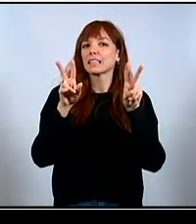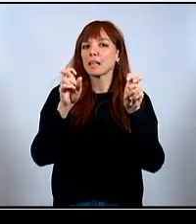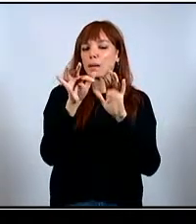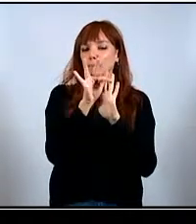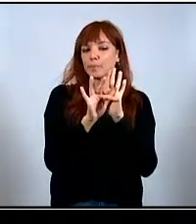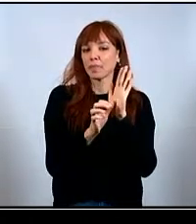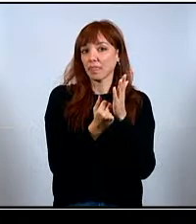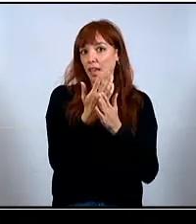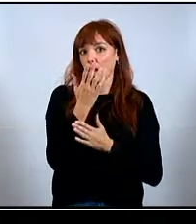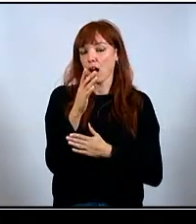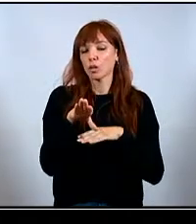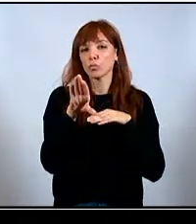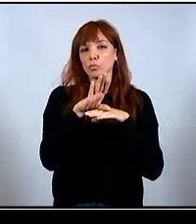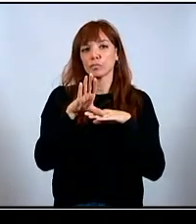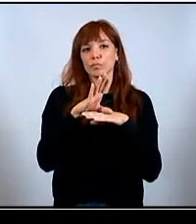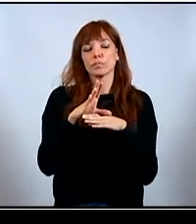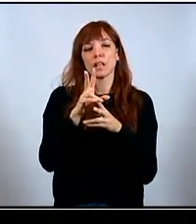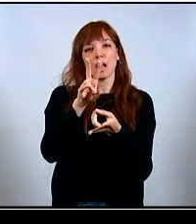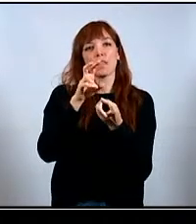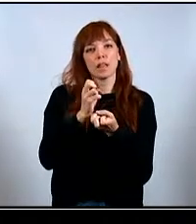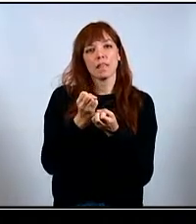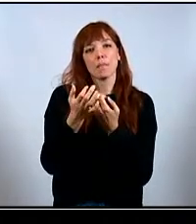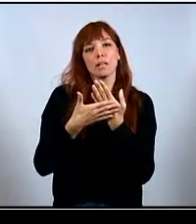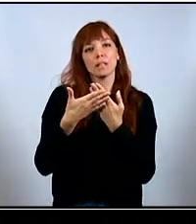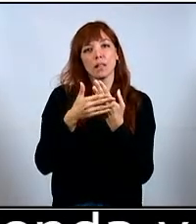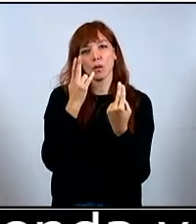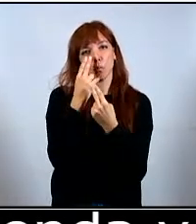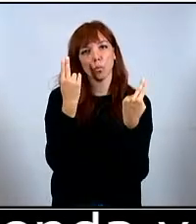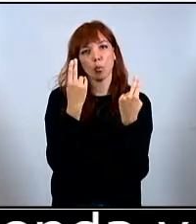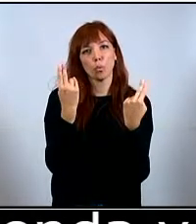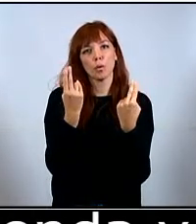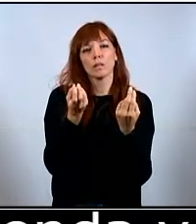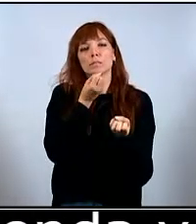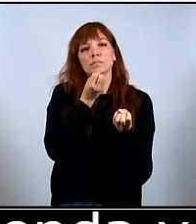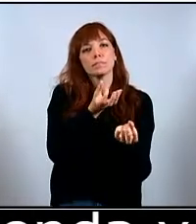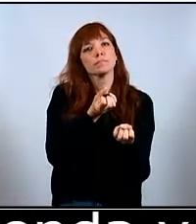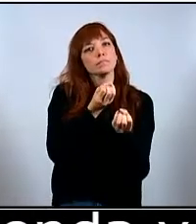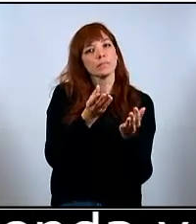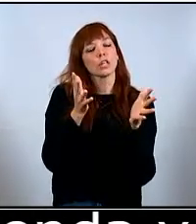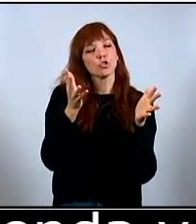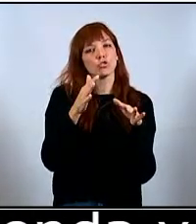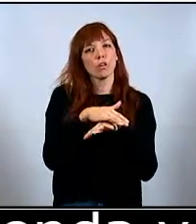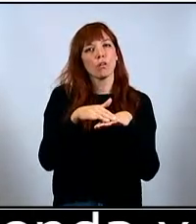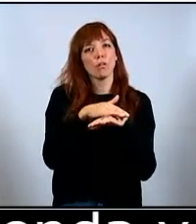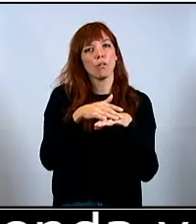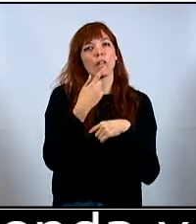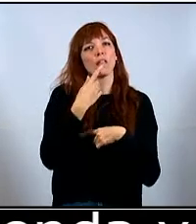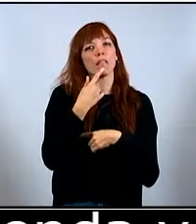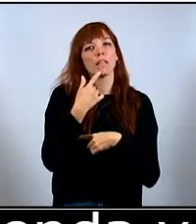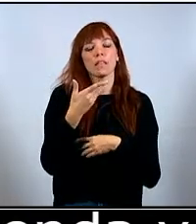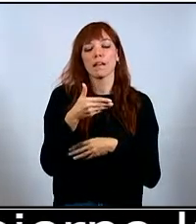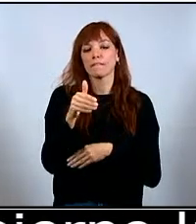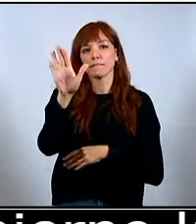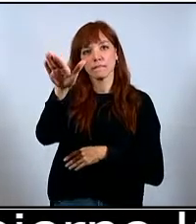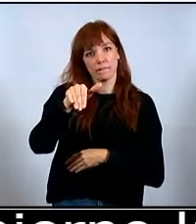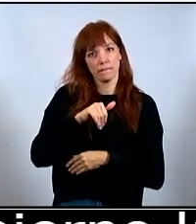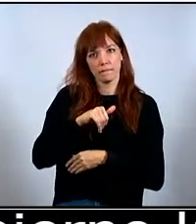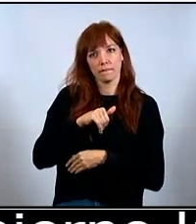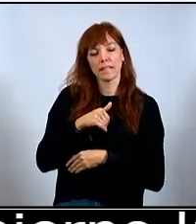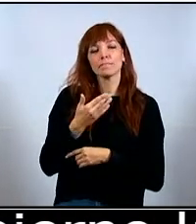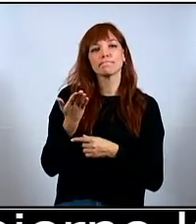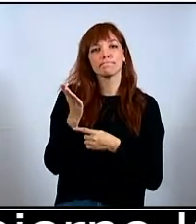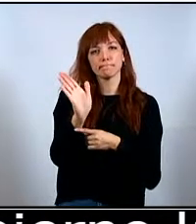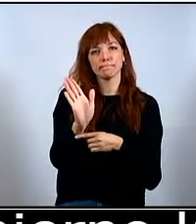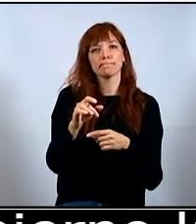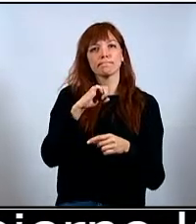la Consejería de Hacienda y Administración Pública ha comunicado al Consejo de Gobierno la presentación de un requerimiento para que se anule o